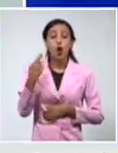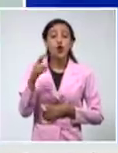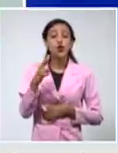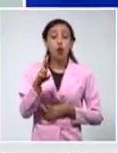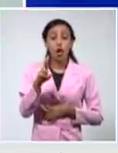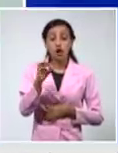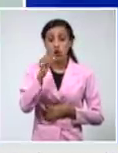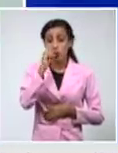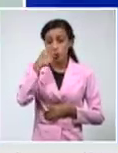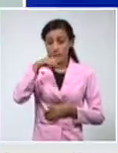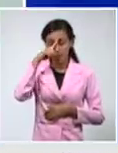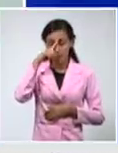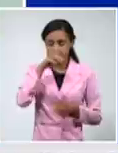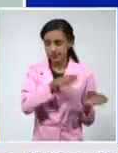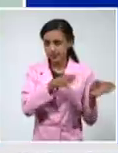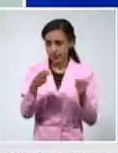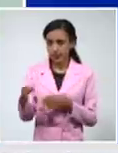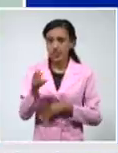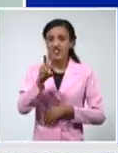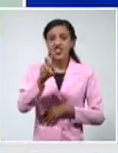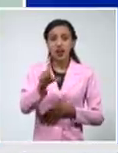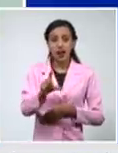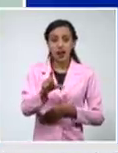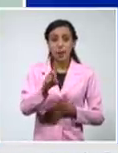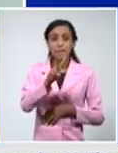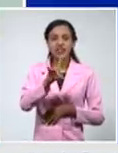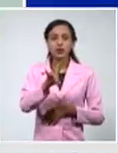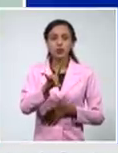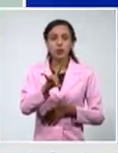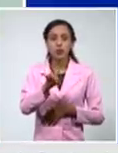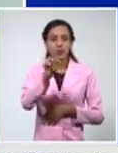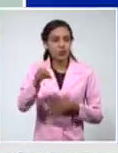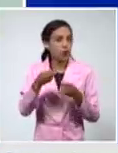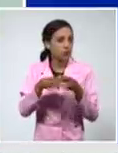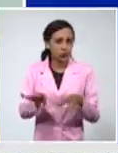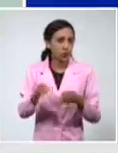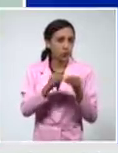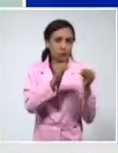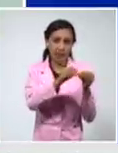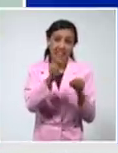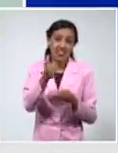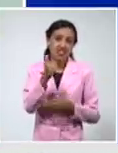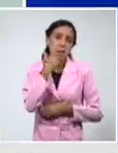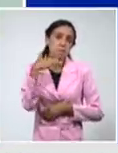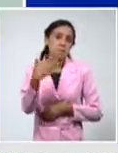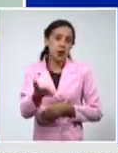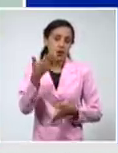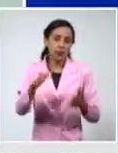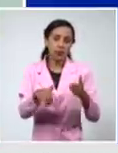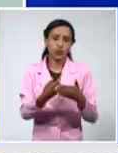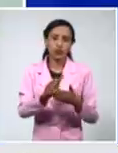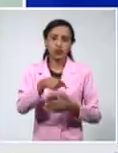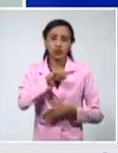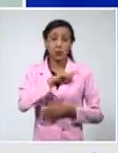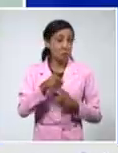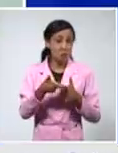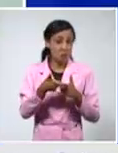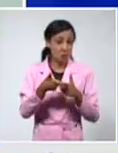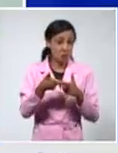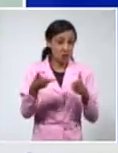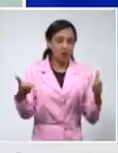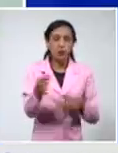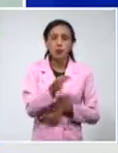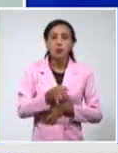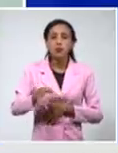Villa Clara, 29 casos autóctonos ayer, 10 más, y el mayor número en el